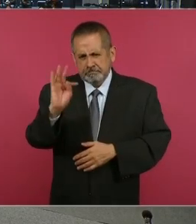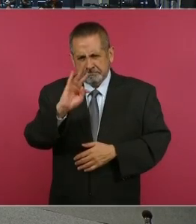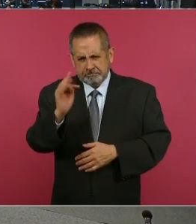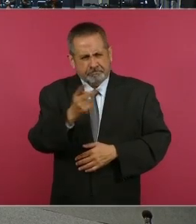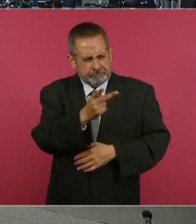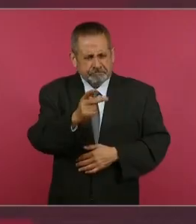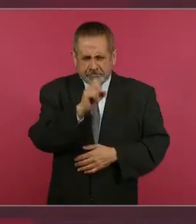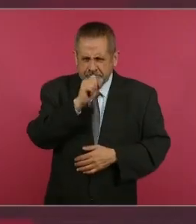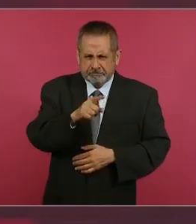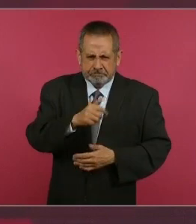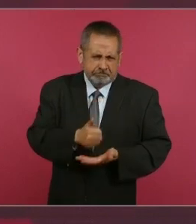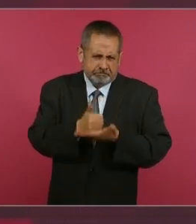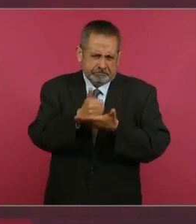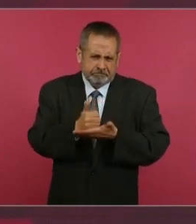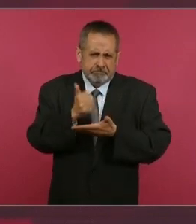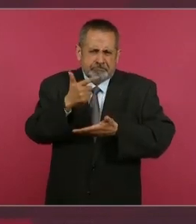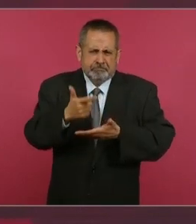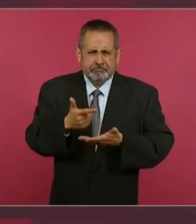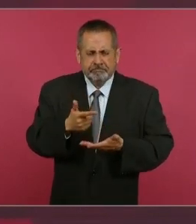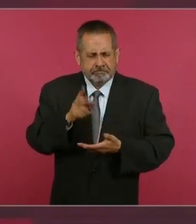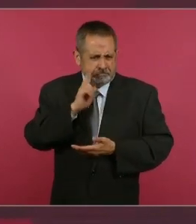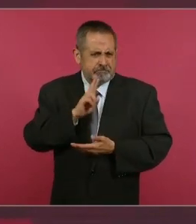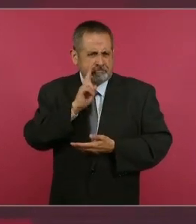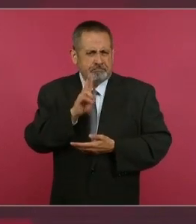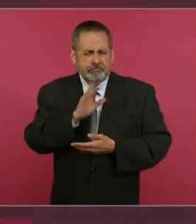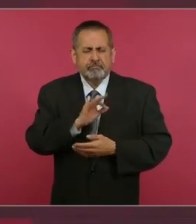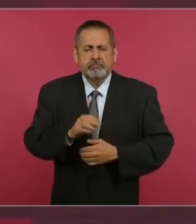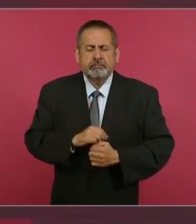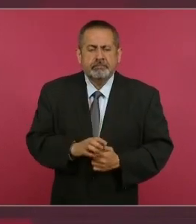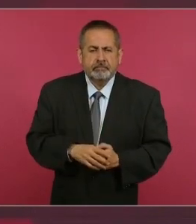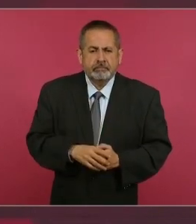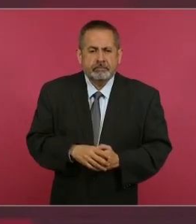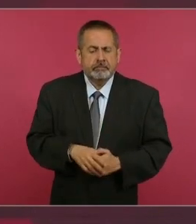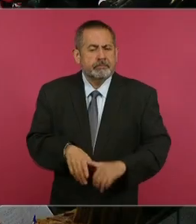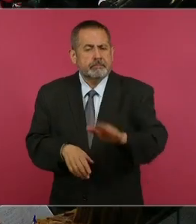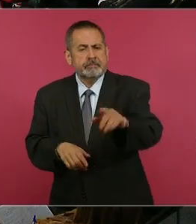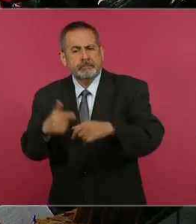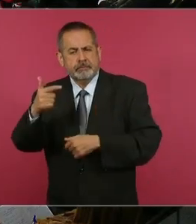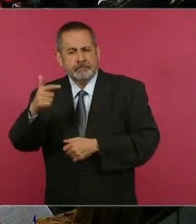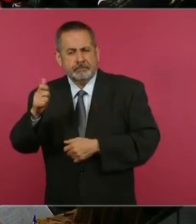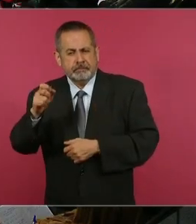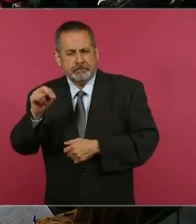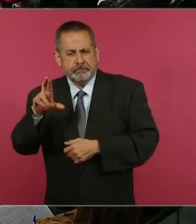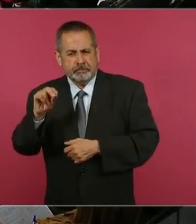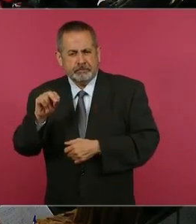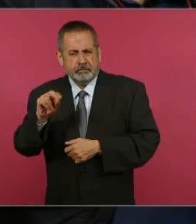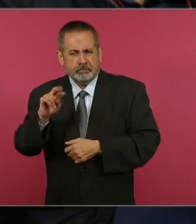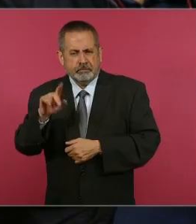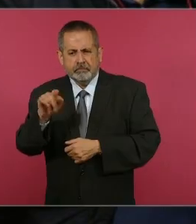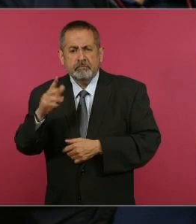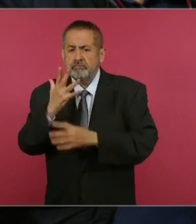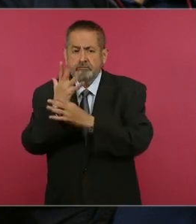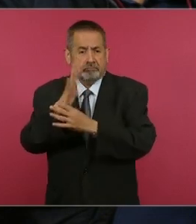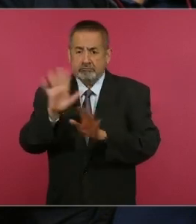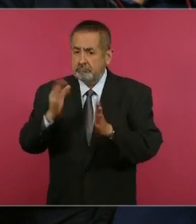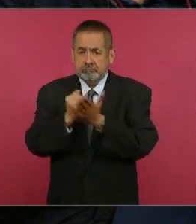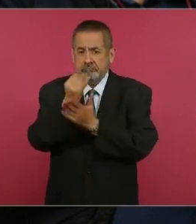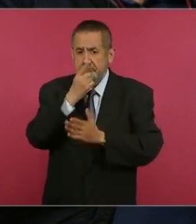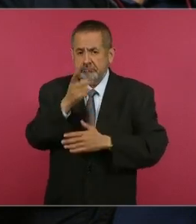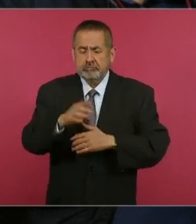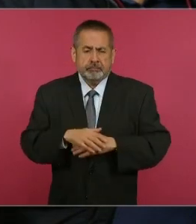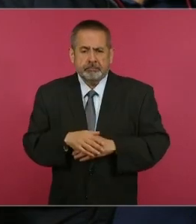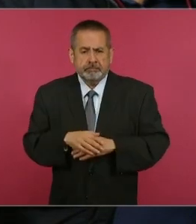ayudar, a lo mejor pueden ayudar. Genaro Villamil ya fijó posición. Está